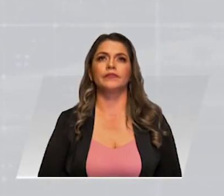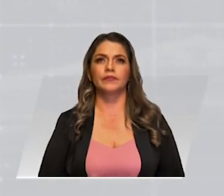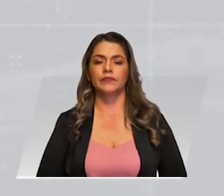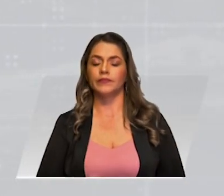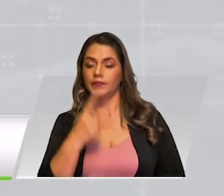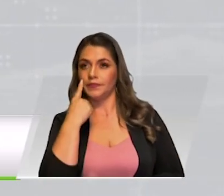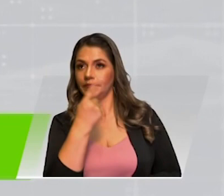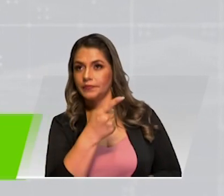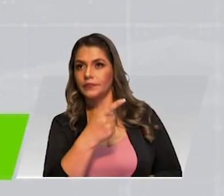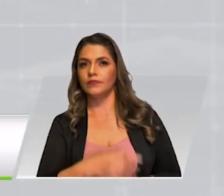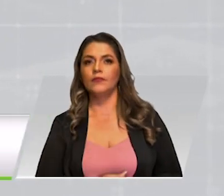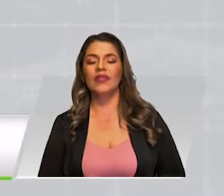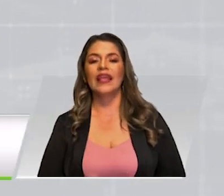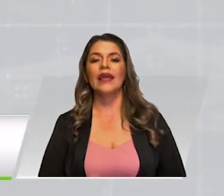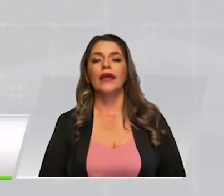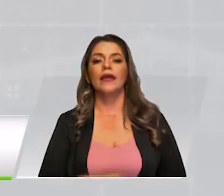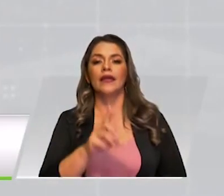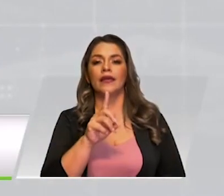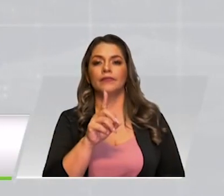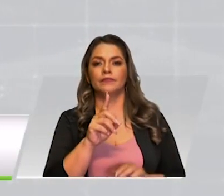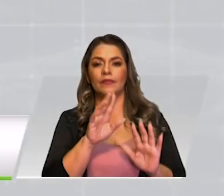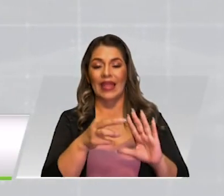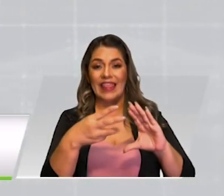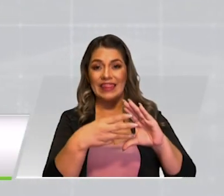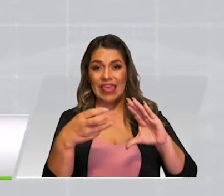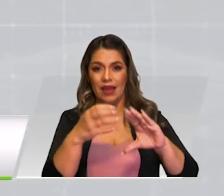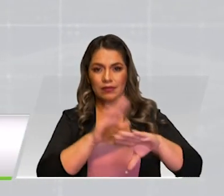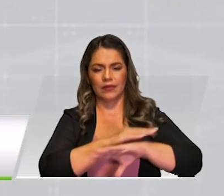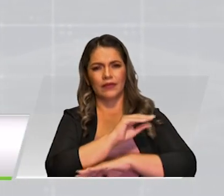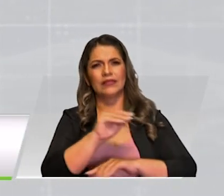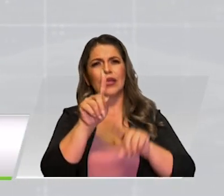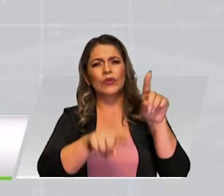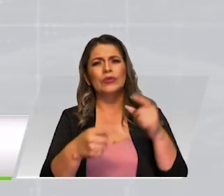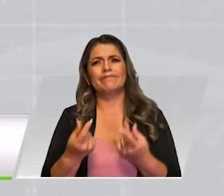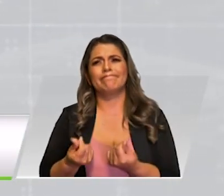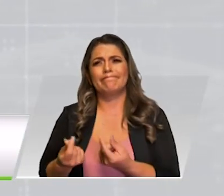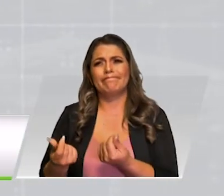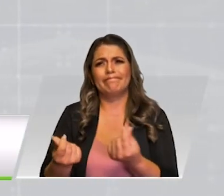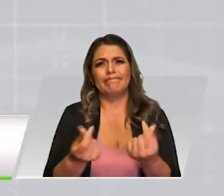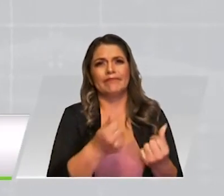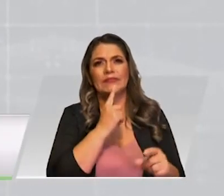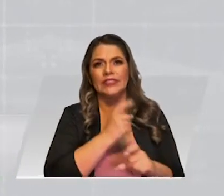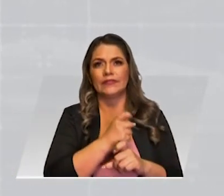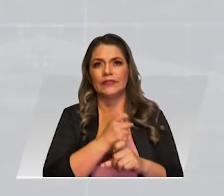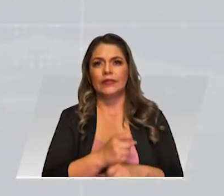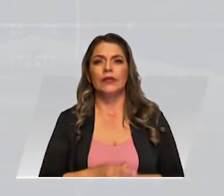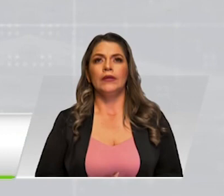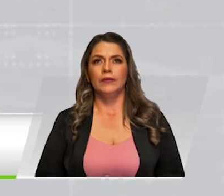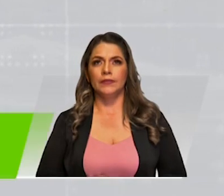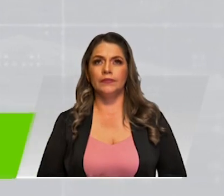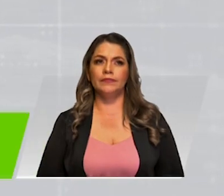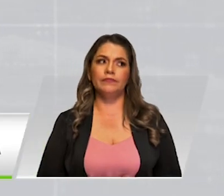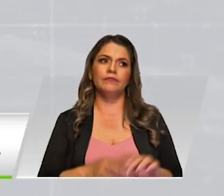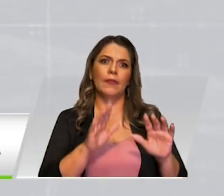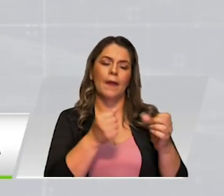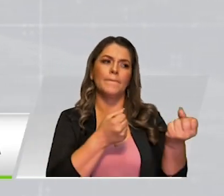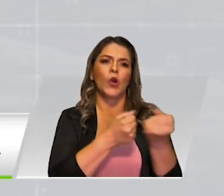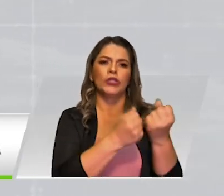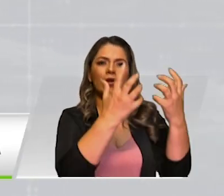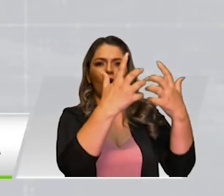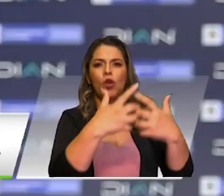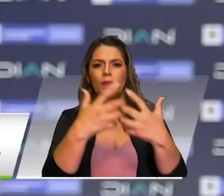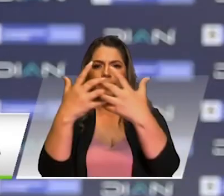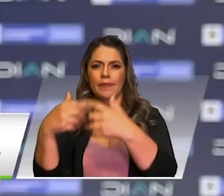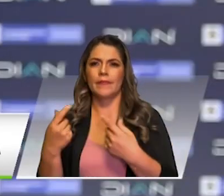De acuerdo con la DIAN, esta medida busca aliviar la situación financiera de las unidades productivas y apoyar la reactivación económica del